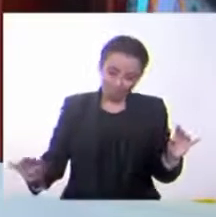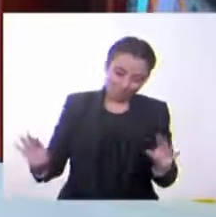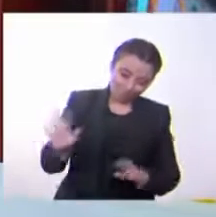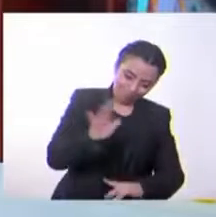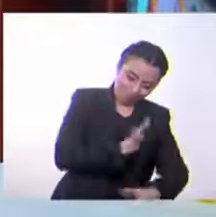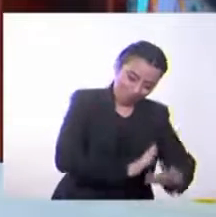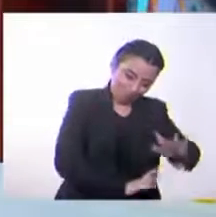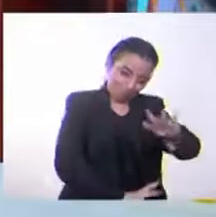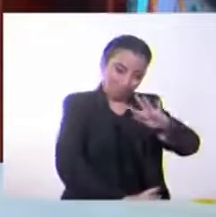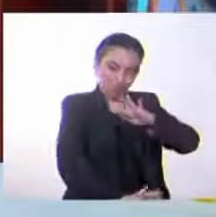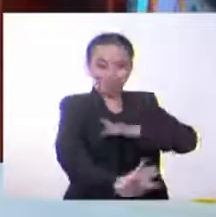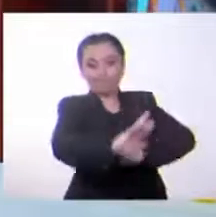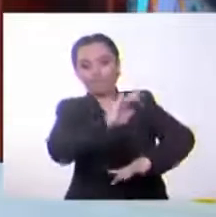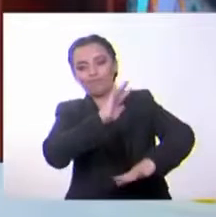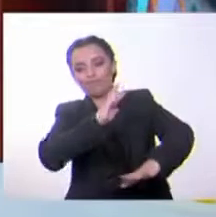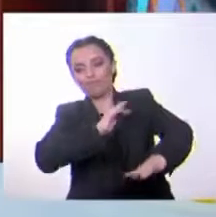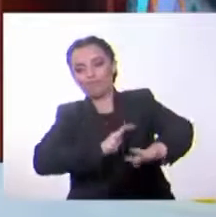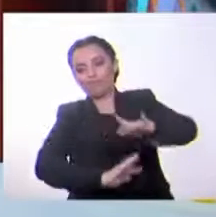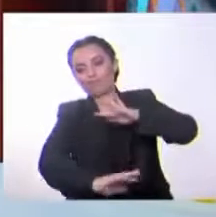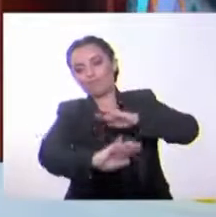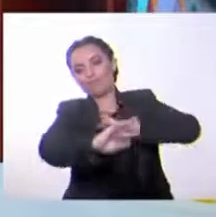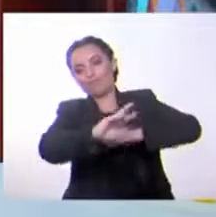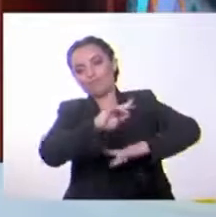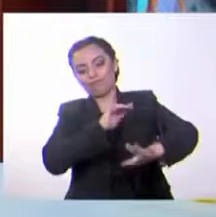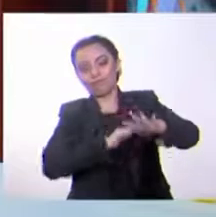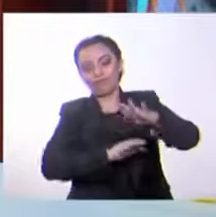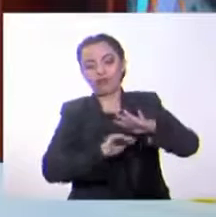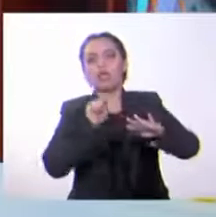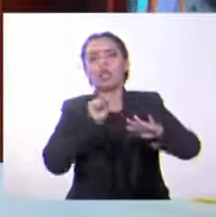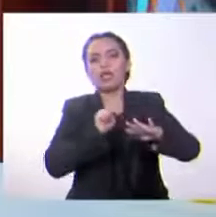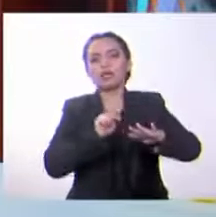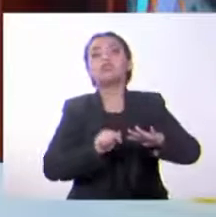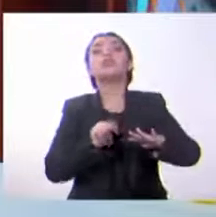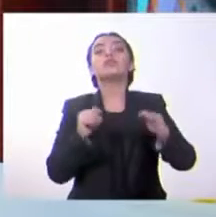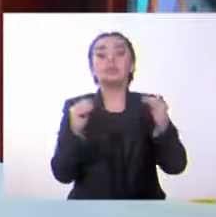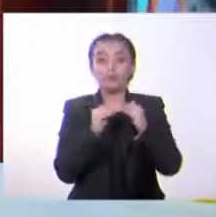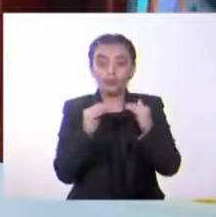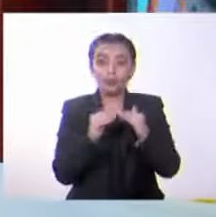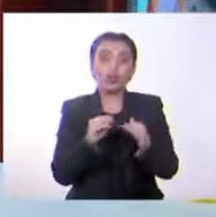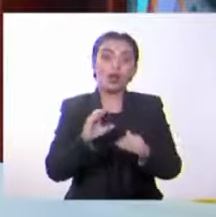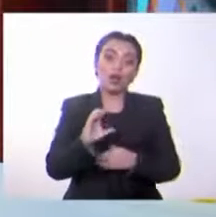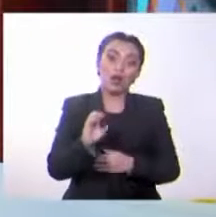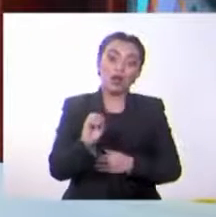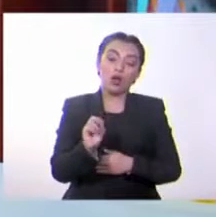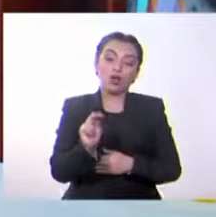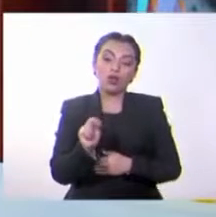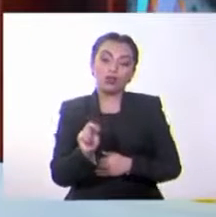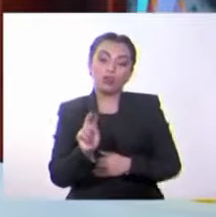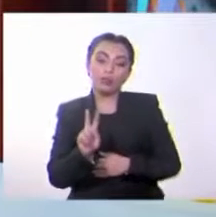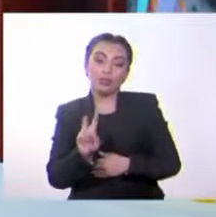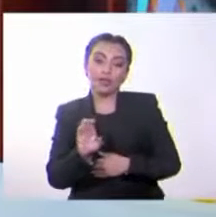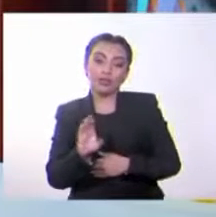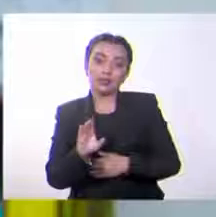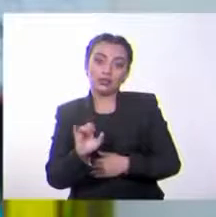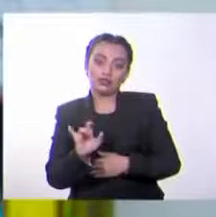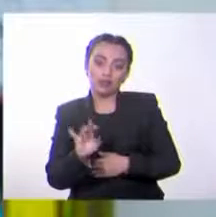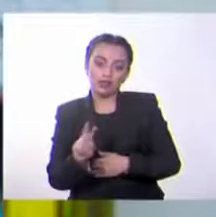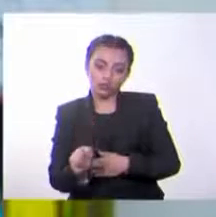como producto de la convección. Pero nos vamos a centrar ahorita nada más en la parte